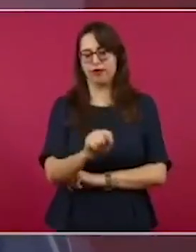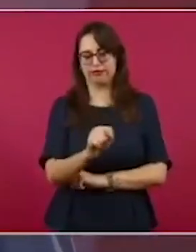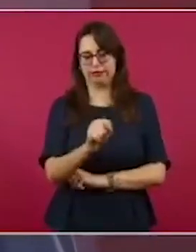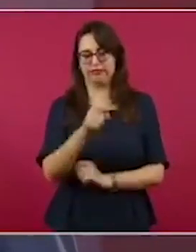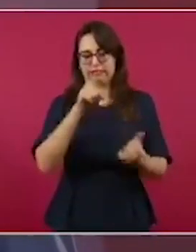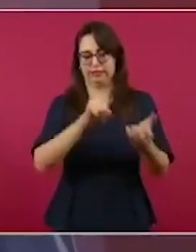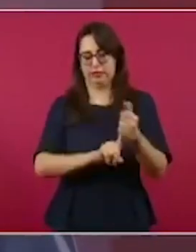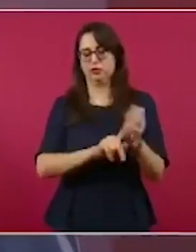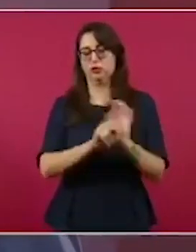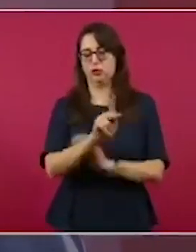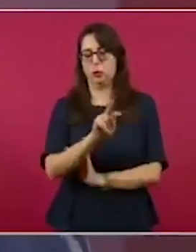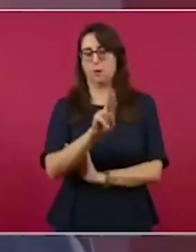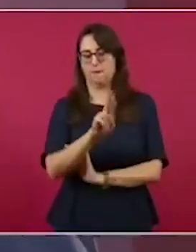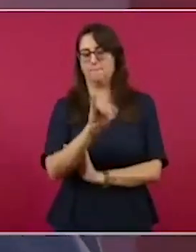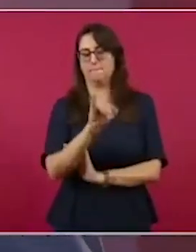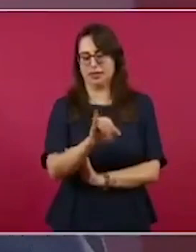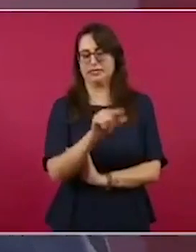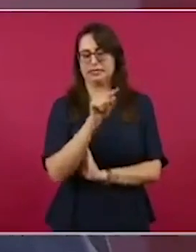ya está retirado.